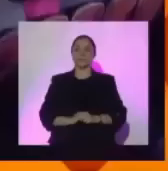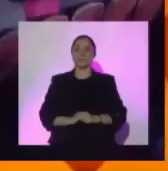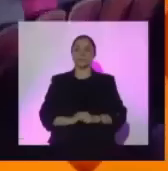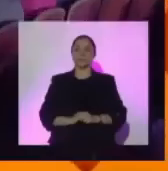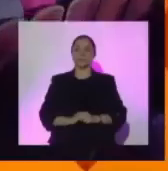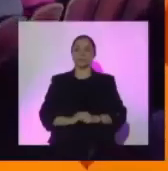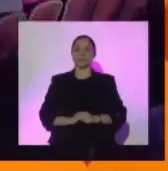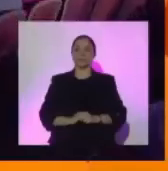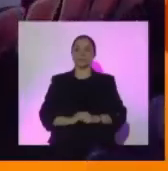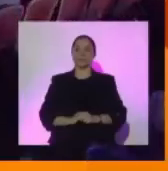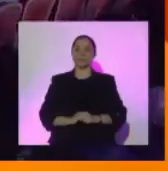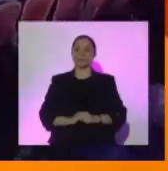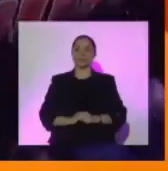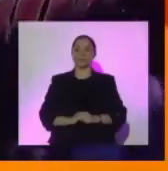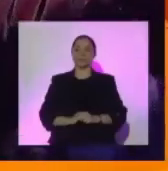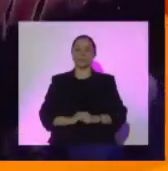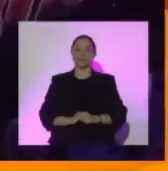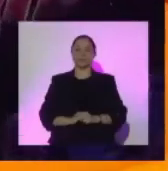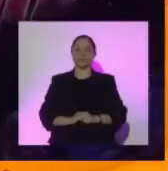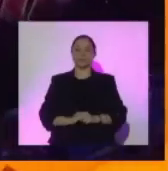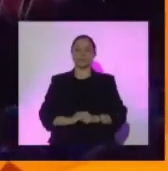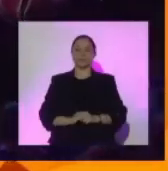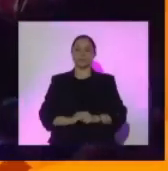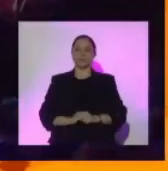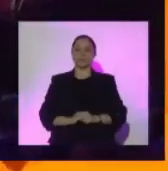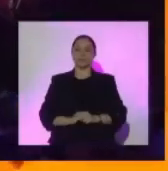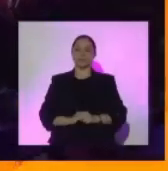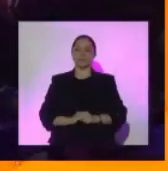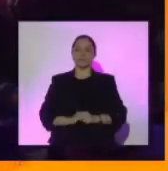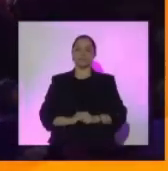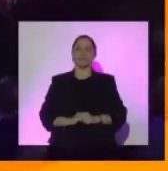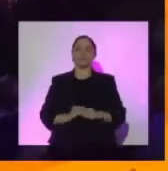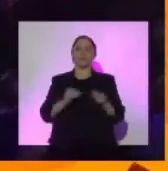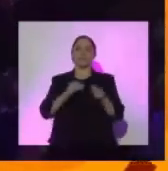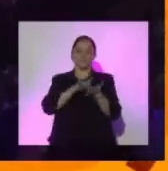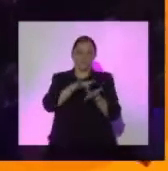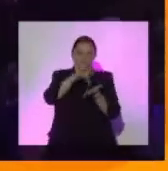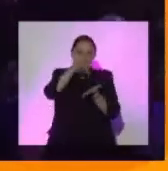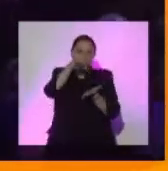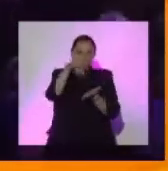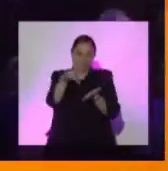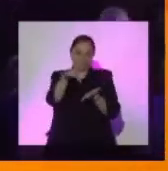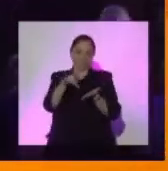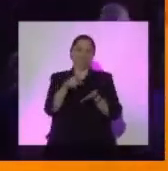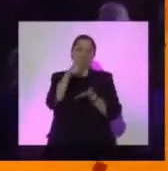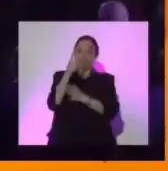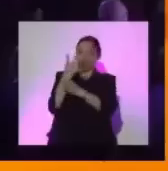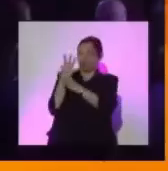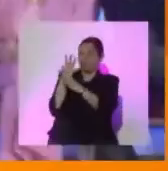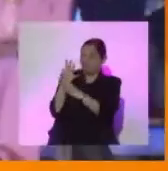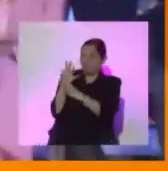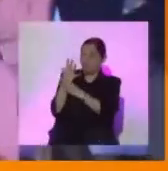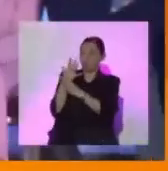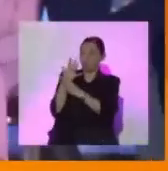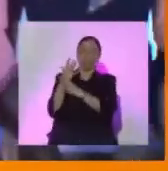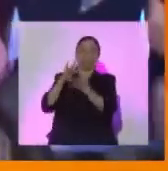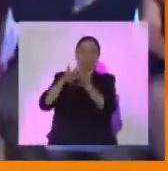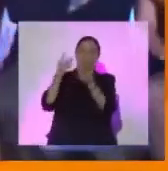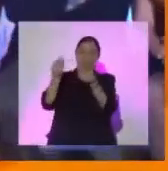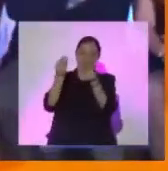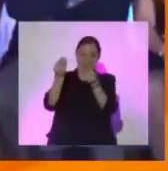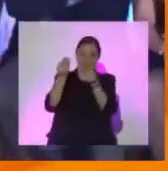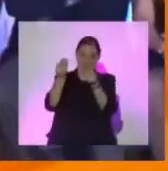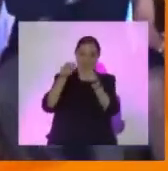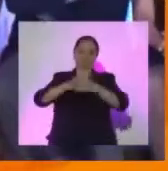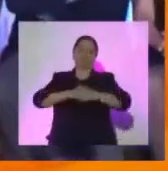el ex secretario de Seguridad Ciudadana el que va a llevar estos temas en particular temas otros también relevantes en